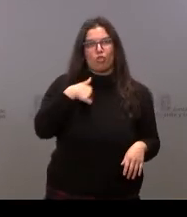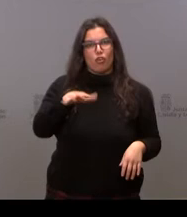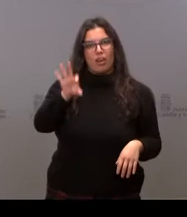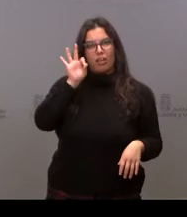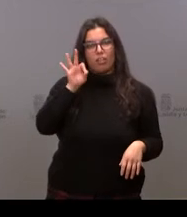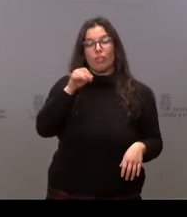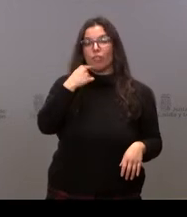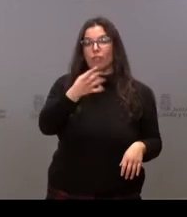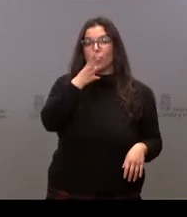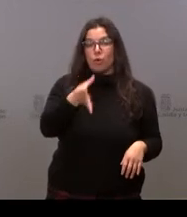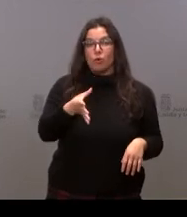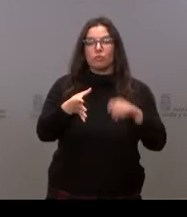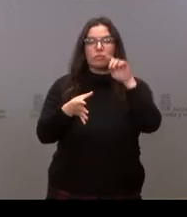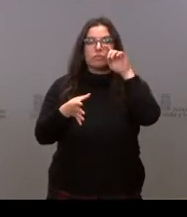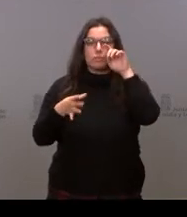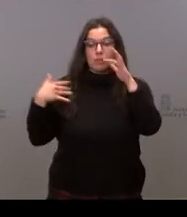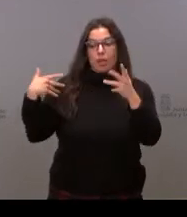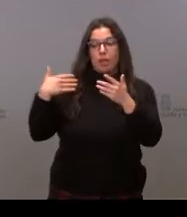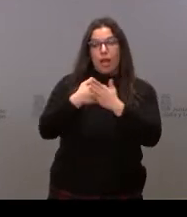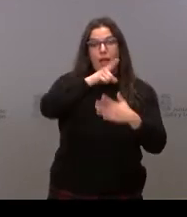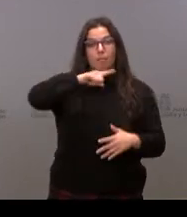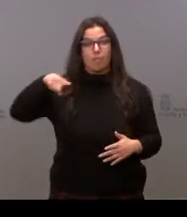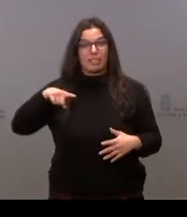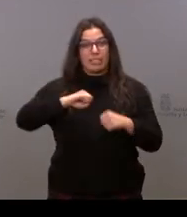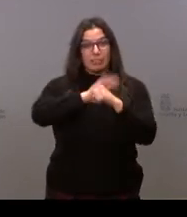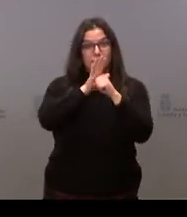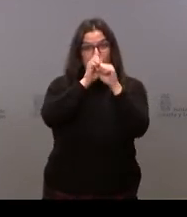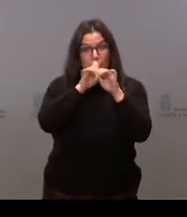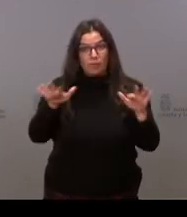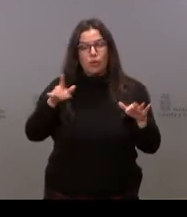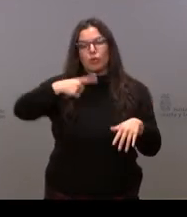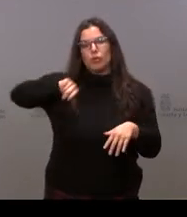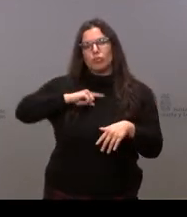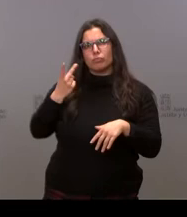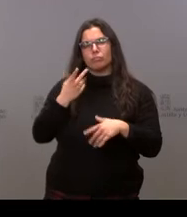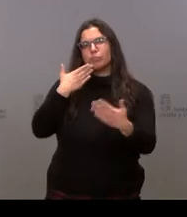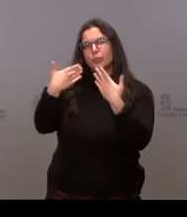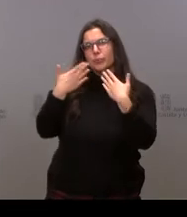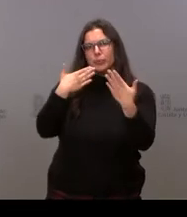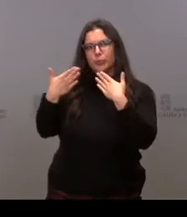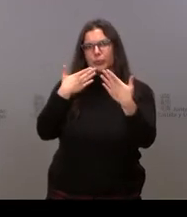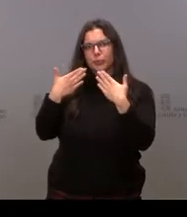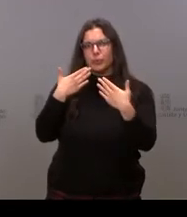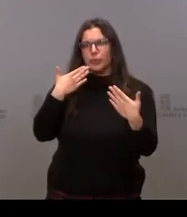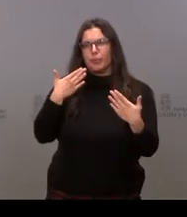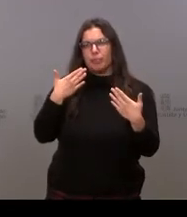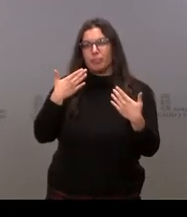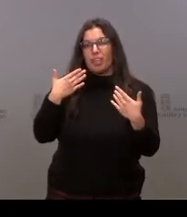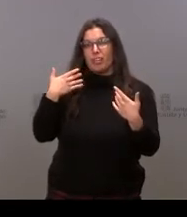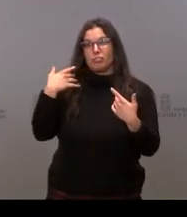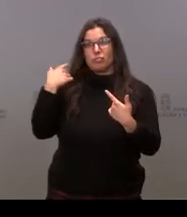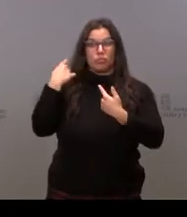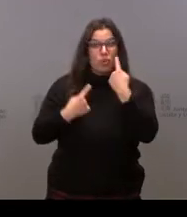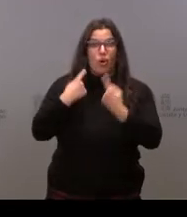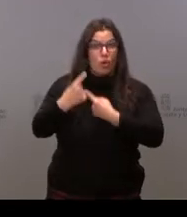durante todos estos meses de pandemia nuestras conversaciones han sido no voy a decir que diarias sino